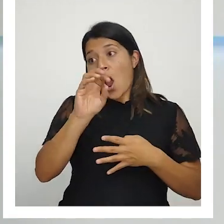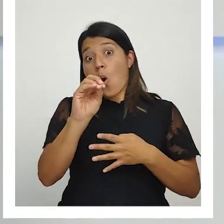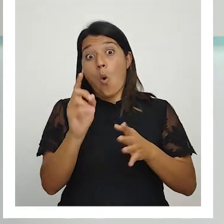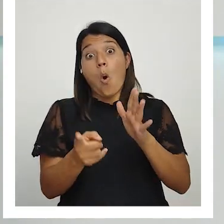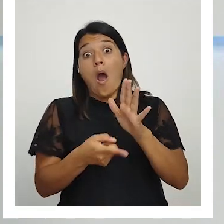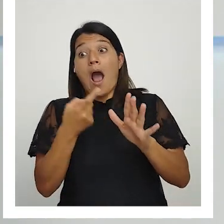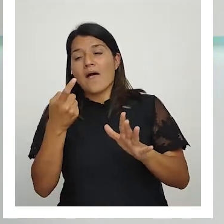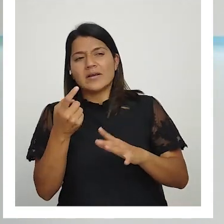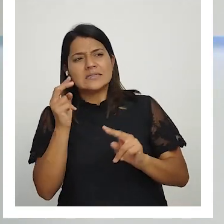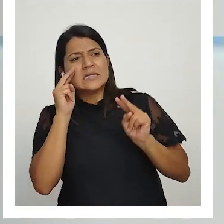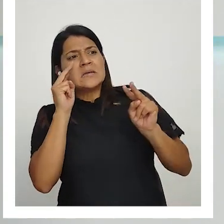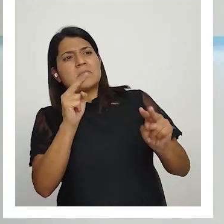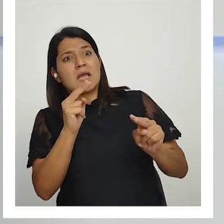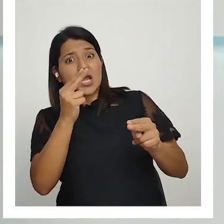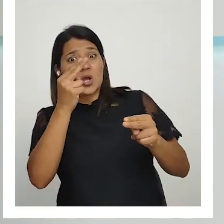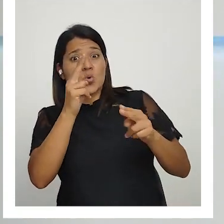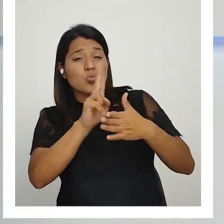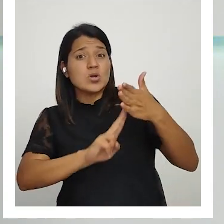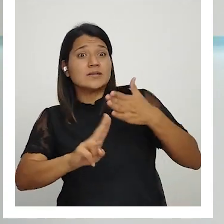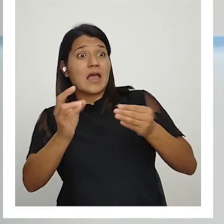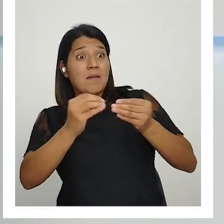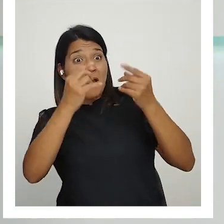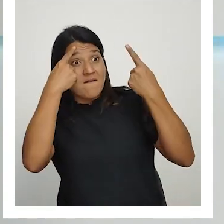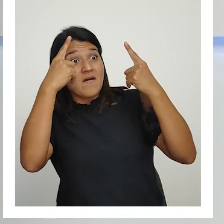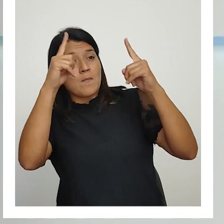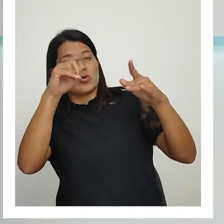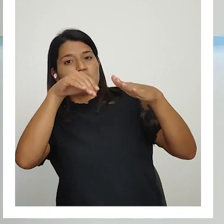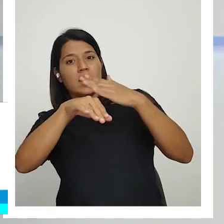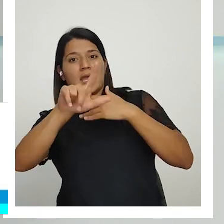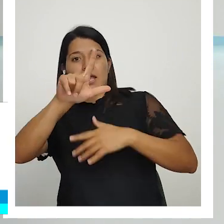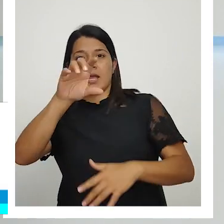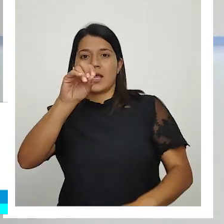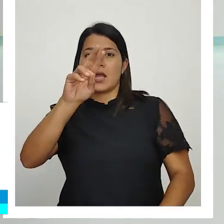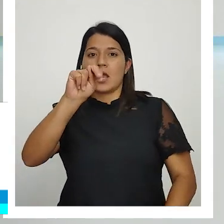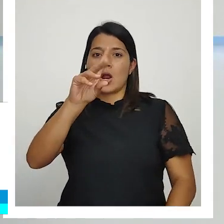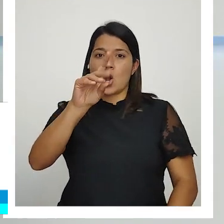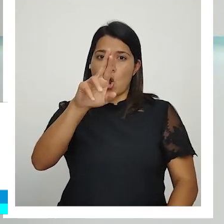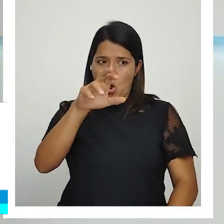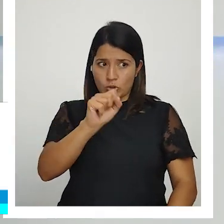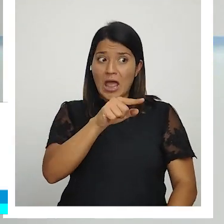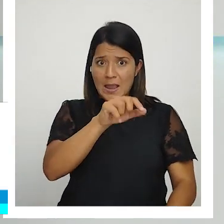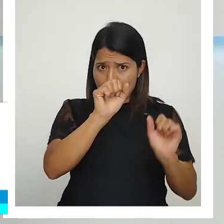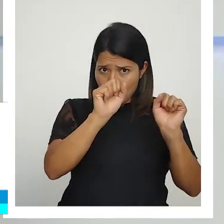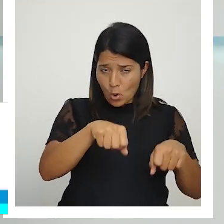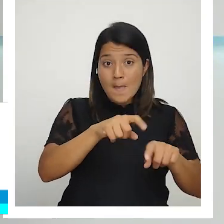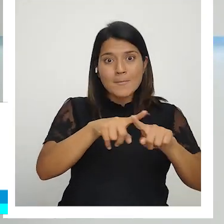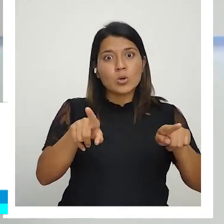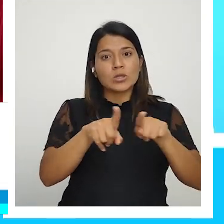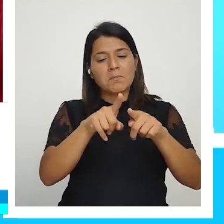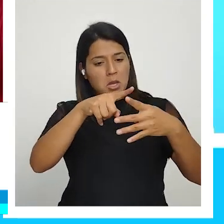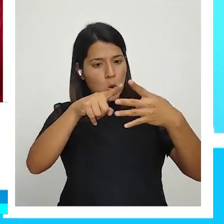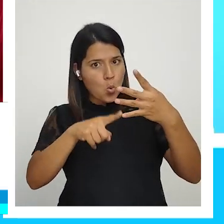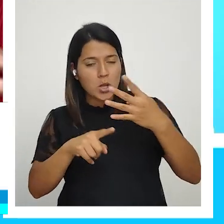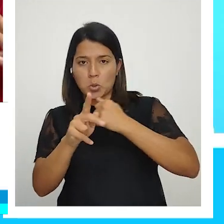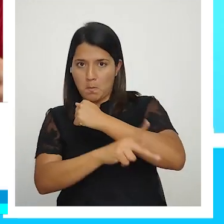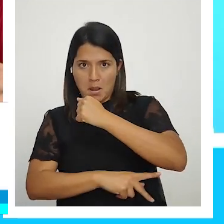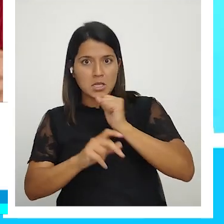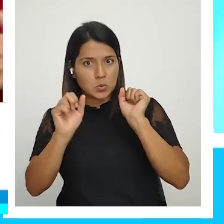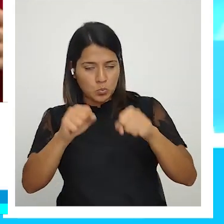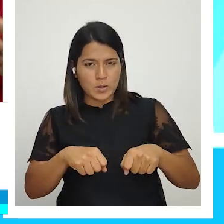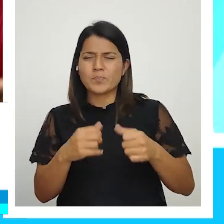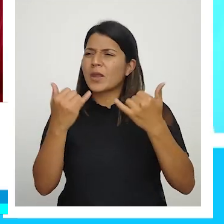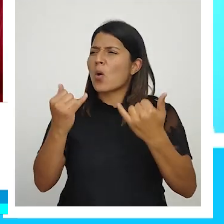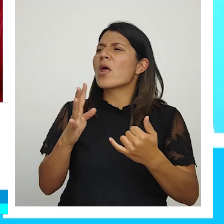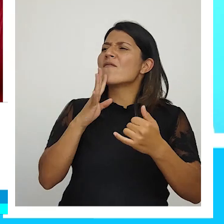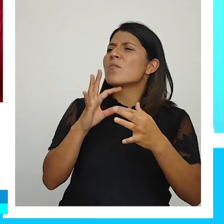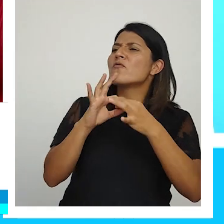tienen más renombre que normalmente están en Londres, ¿verdad? Entonces para que sepan que pueden aplicar dentro de los 4 territorios. Ahora hablemos de los plazos. Bueno,